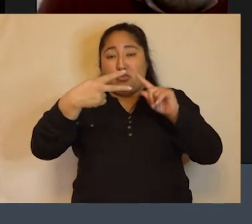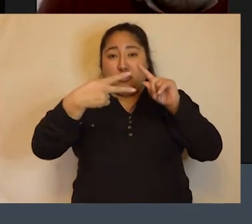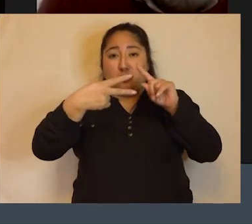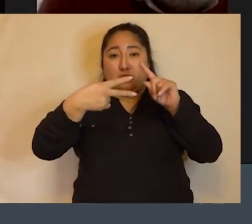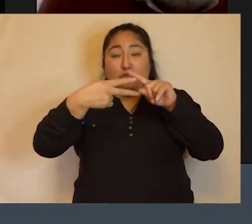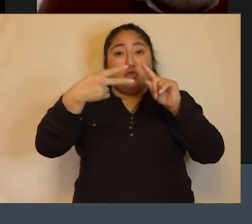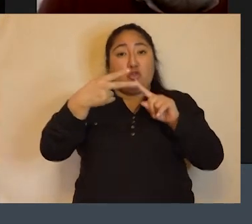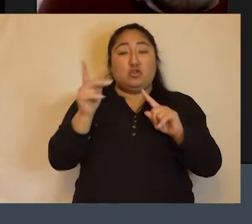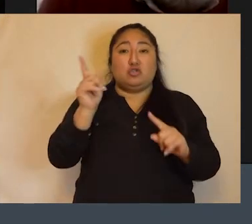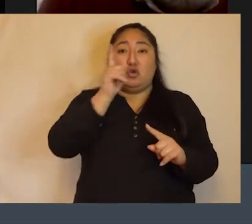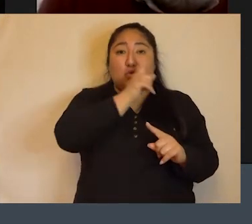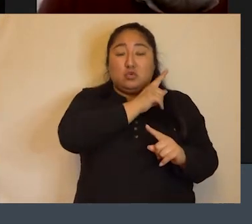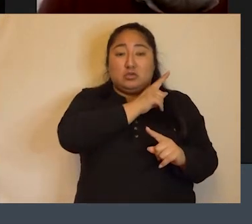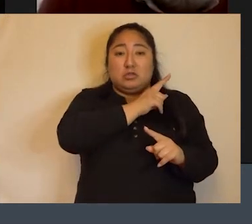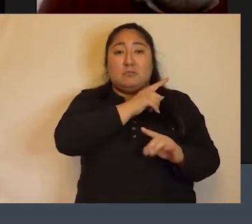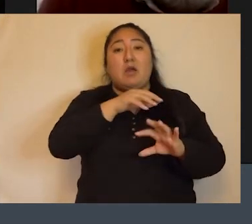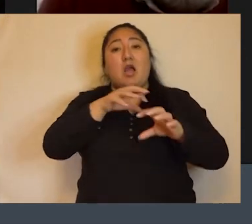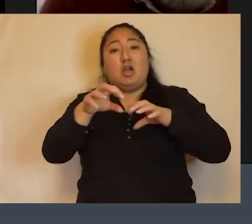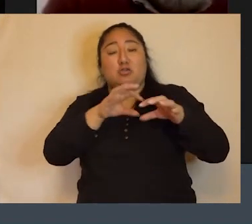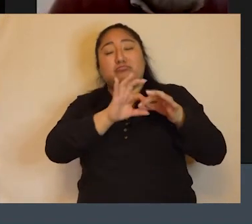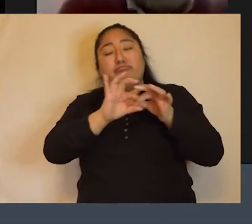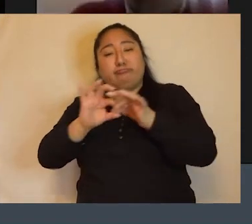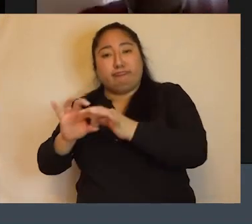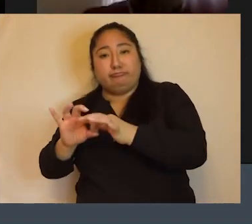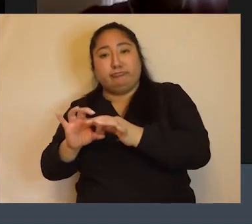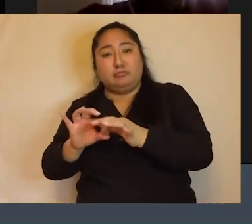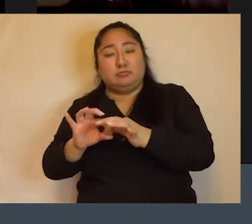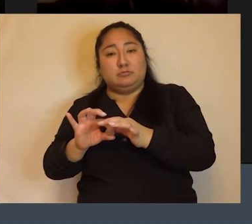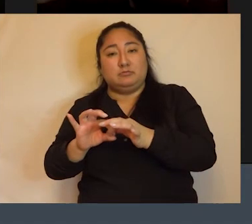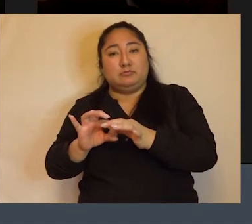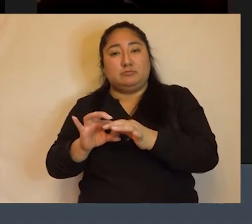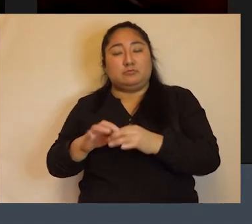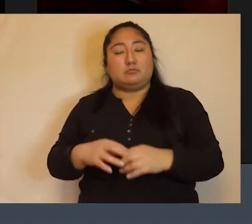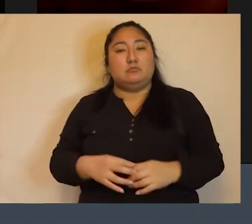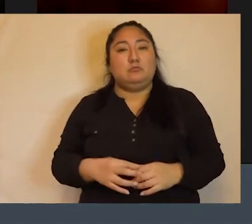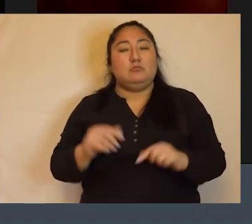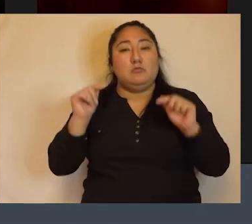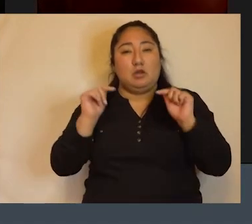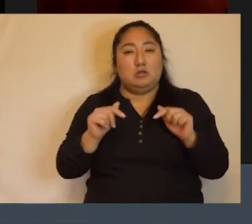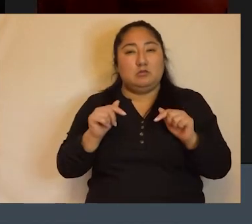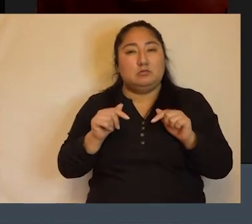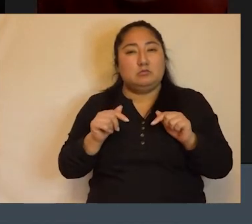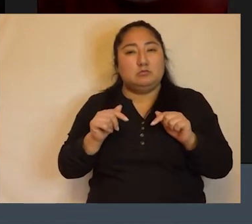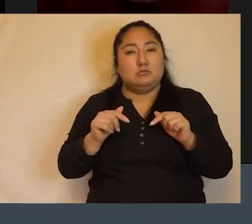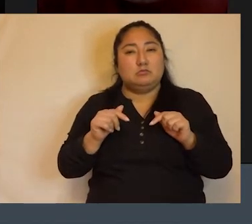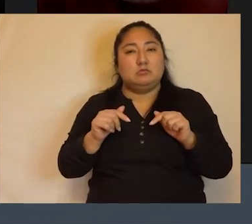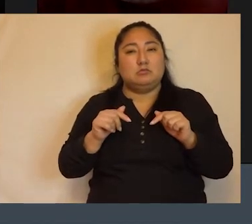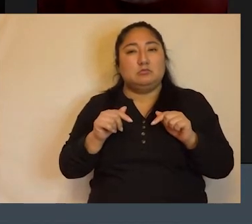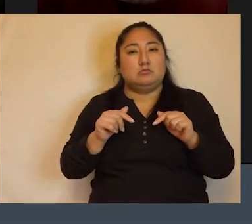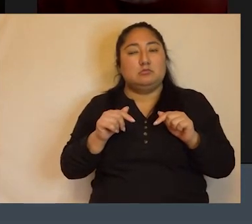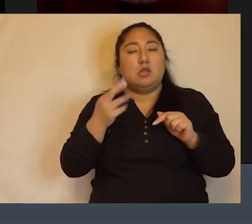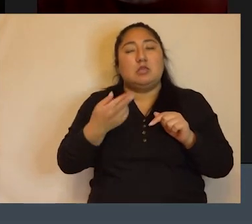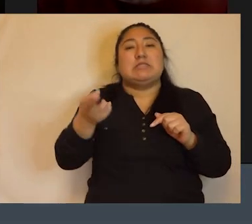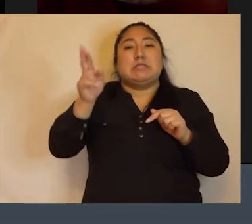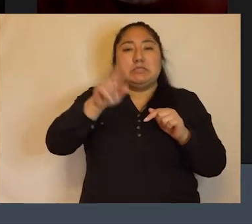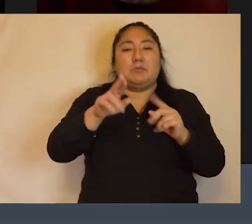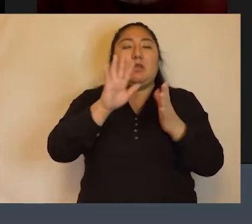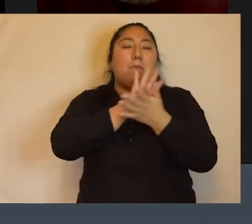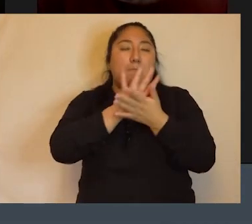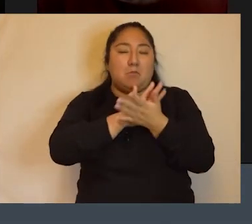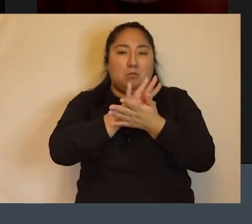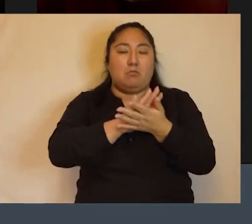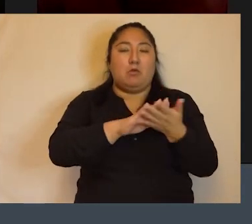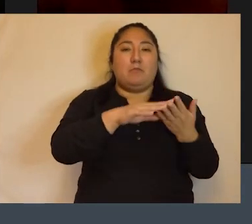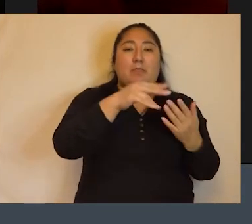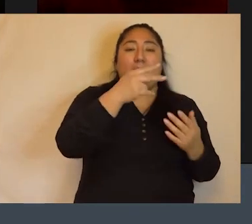dos últimos efectos, que son la liquidación y la incertidumbre, eso va a rebotar. Lo